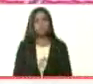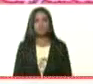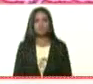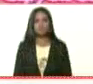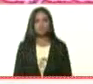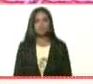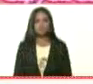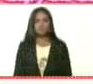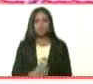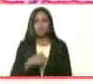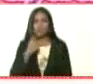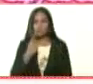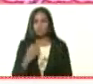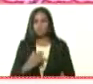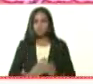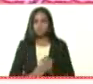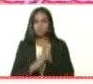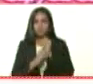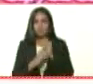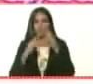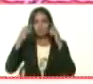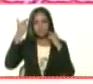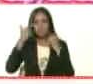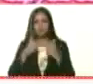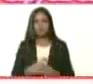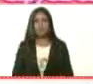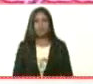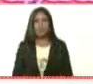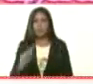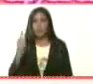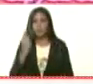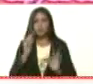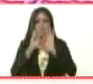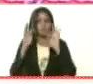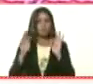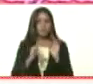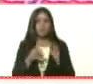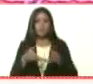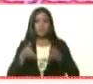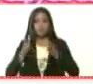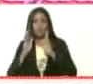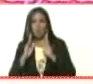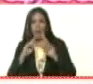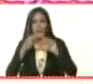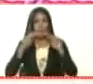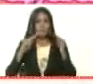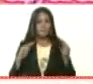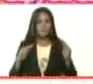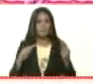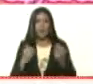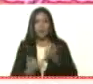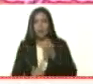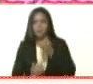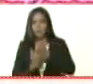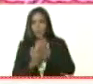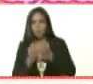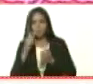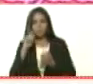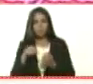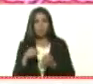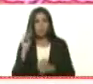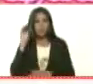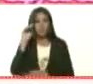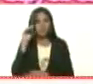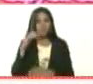lo digo con nuestro comandante Chávez. La única manera de construir la paz, la estabilidad, el